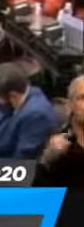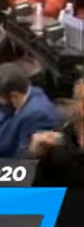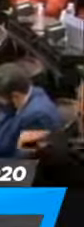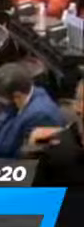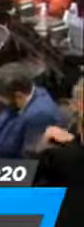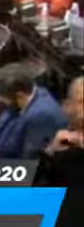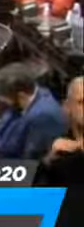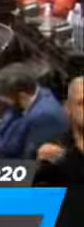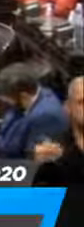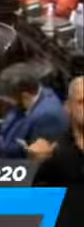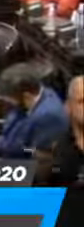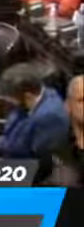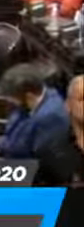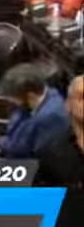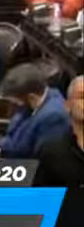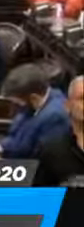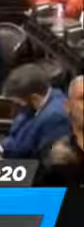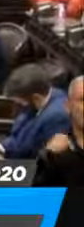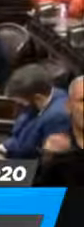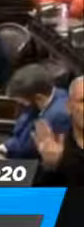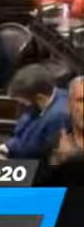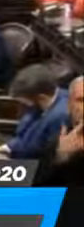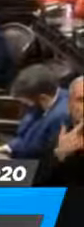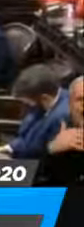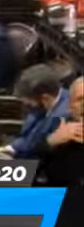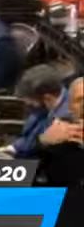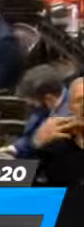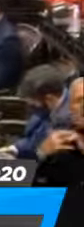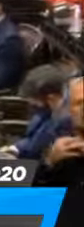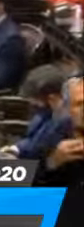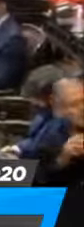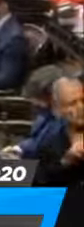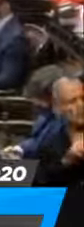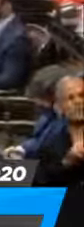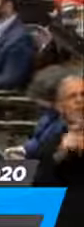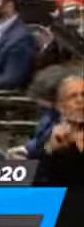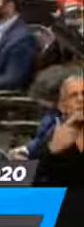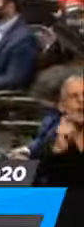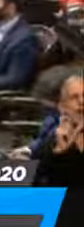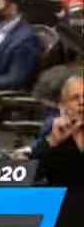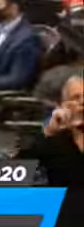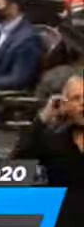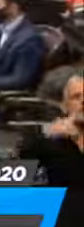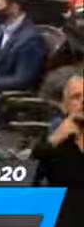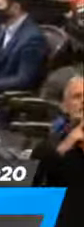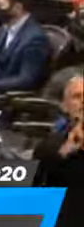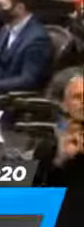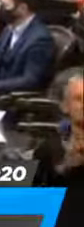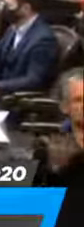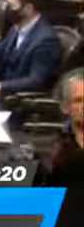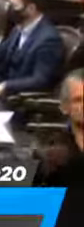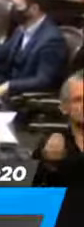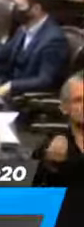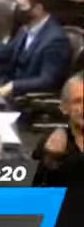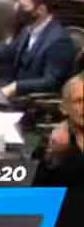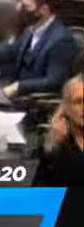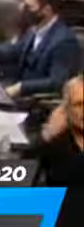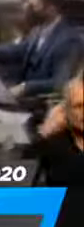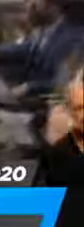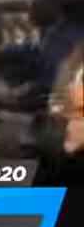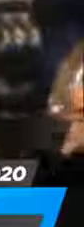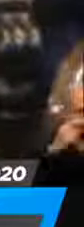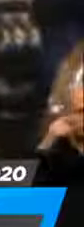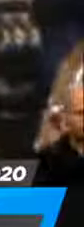mucho hincapié en la definición de la RAE sobre consenso. Y es cierto que el